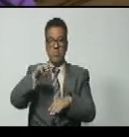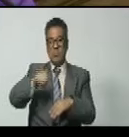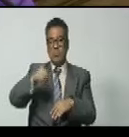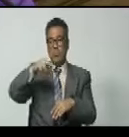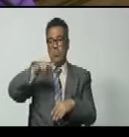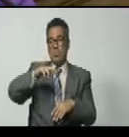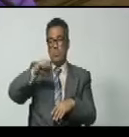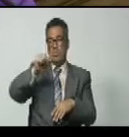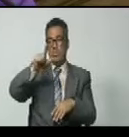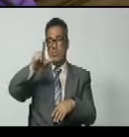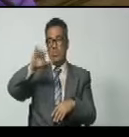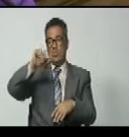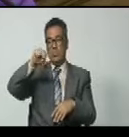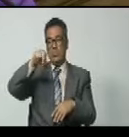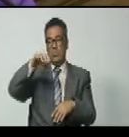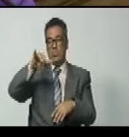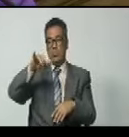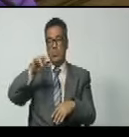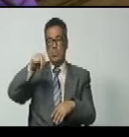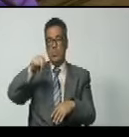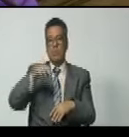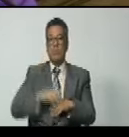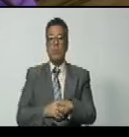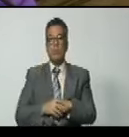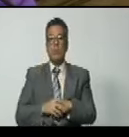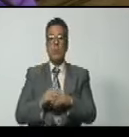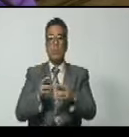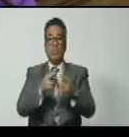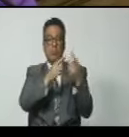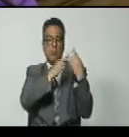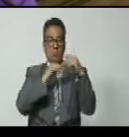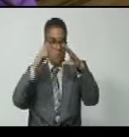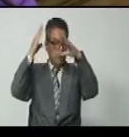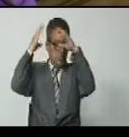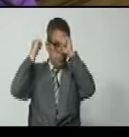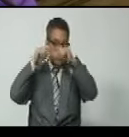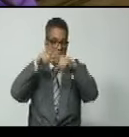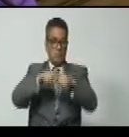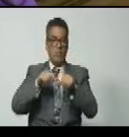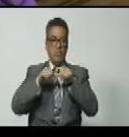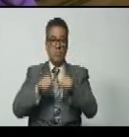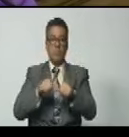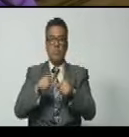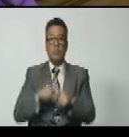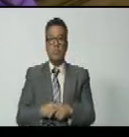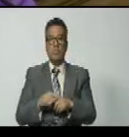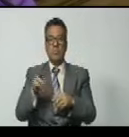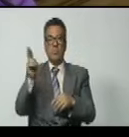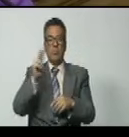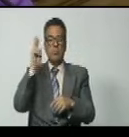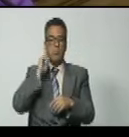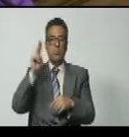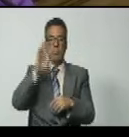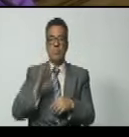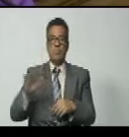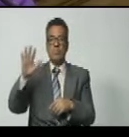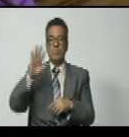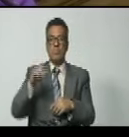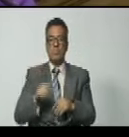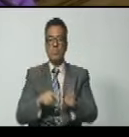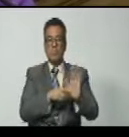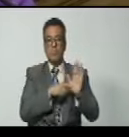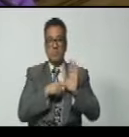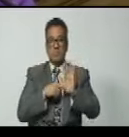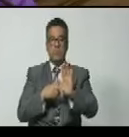Marilyn Giuseppina Di Luca Santaella como embajadora representante permanente de la República Bolivariana de